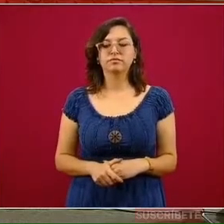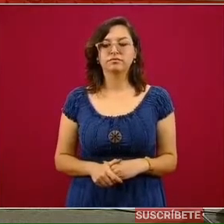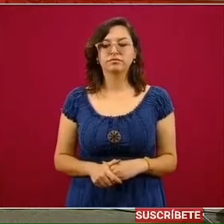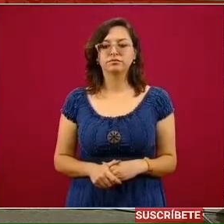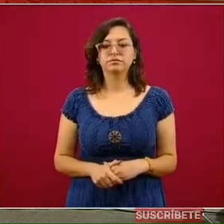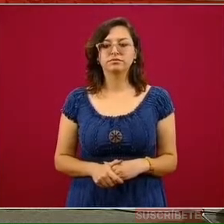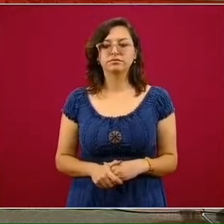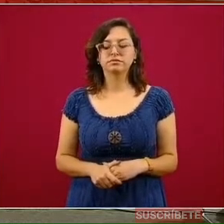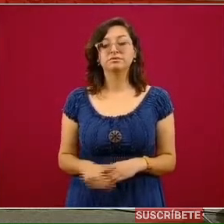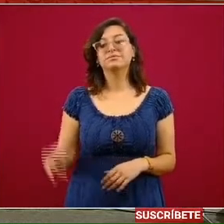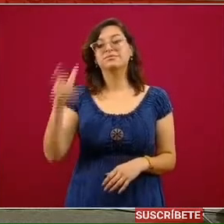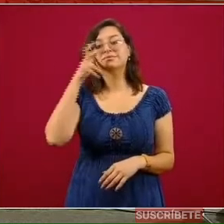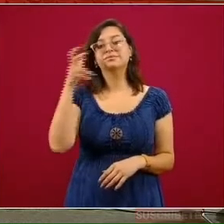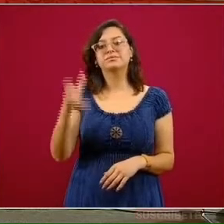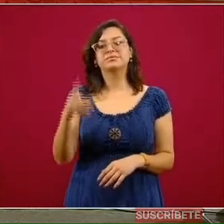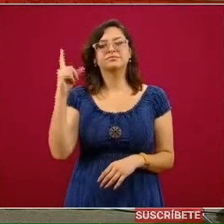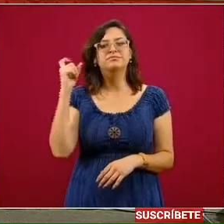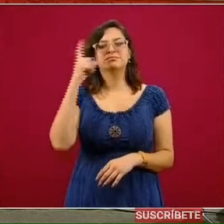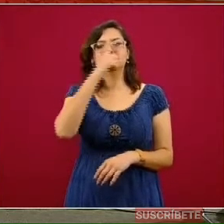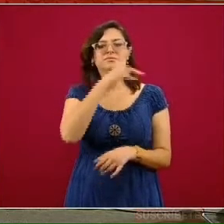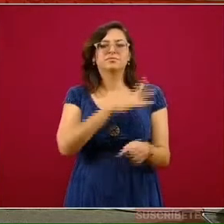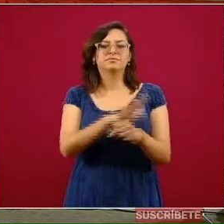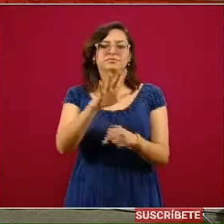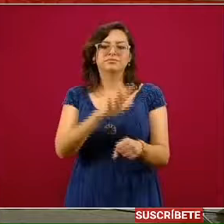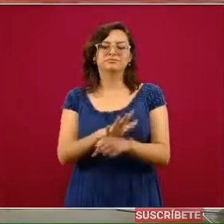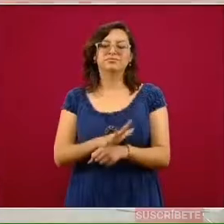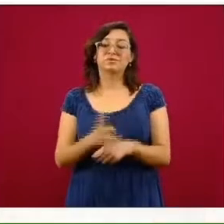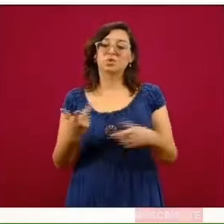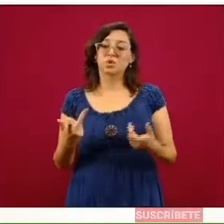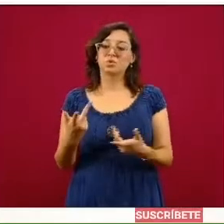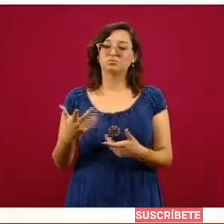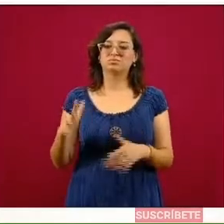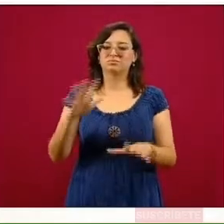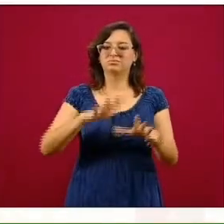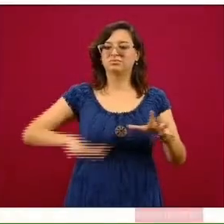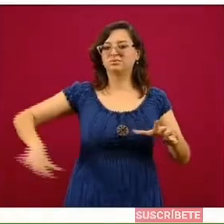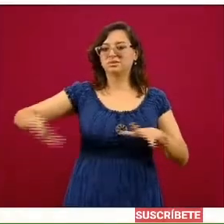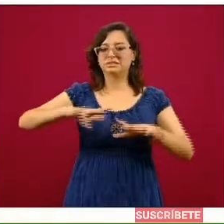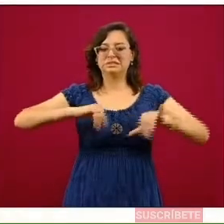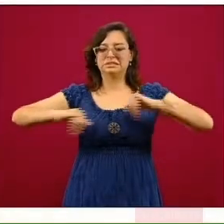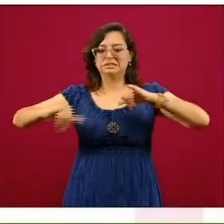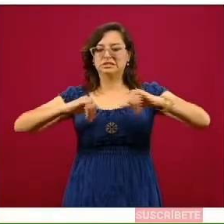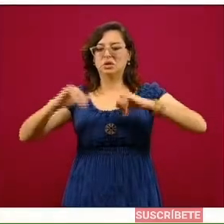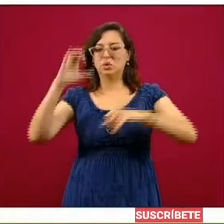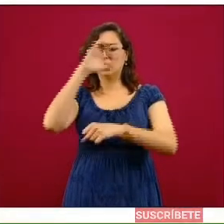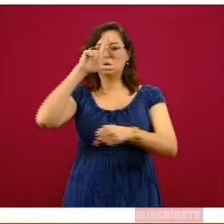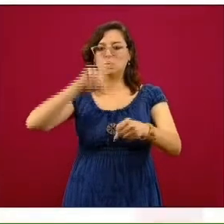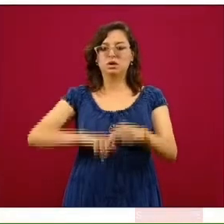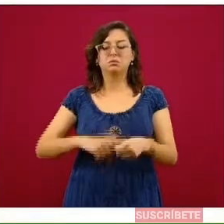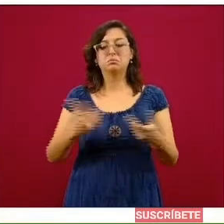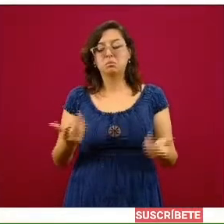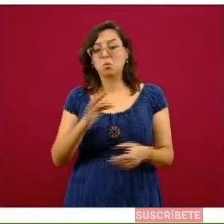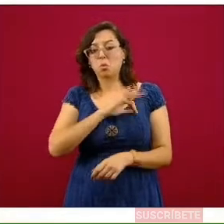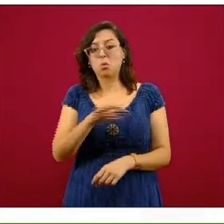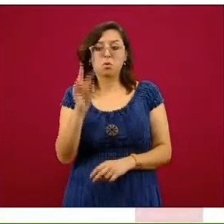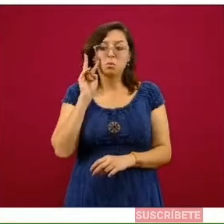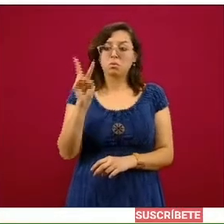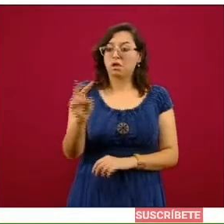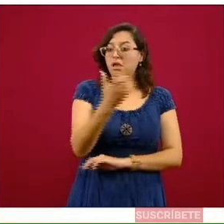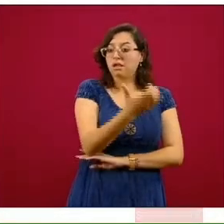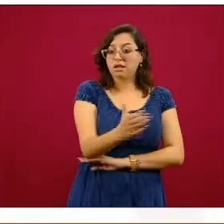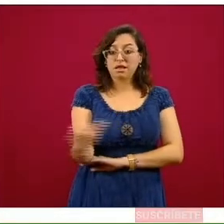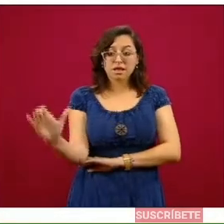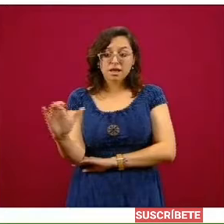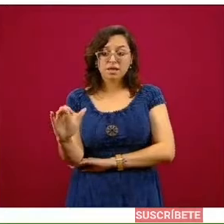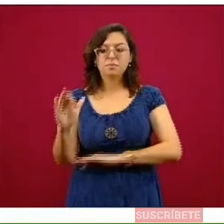Hidalgo, uno de los retos que tiene es la complejidad territorial y cultural. La vida rural se ha mantenido también en